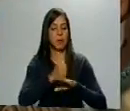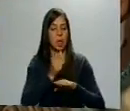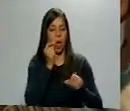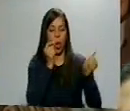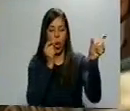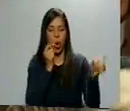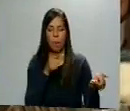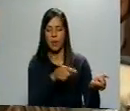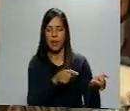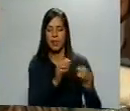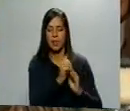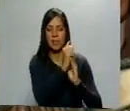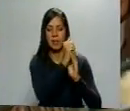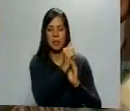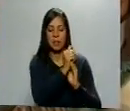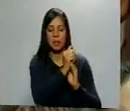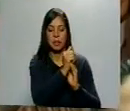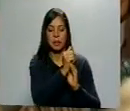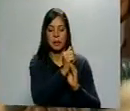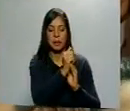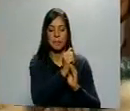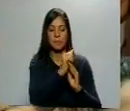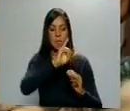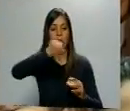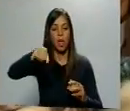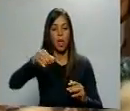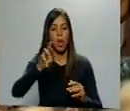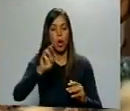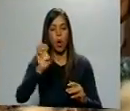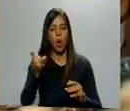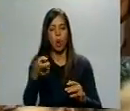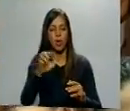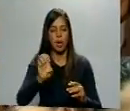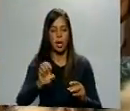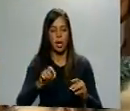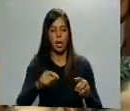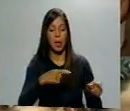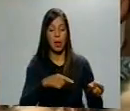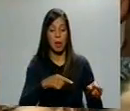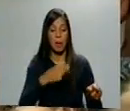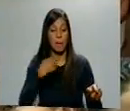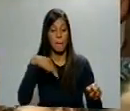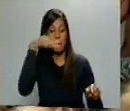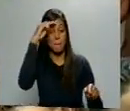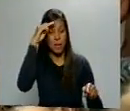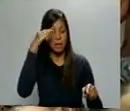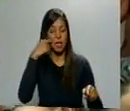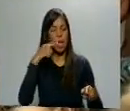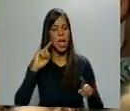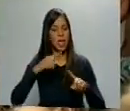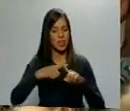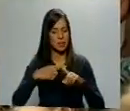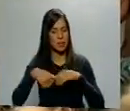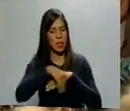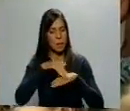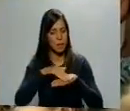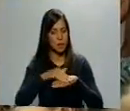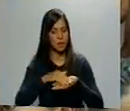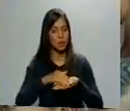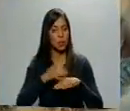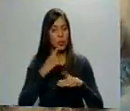ciudadano Jorge Rodríguez Torres, padre del exministro de Interior y